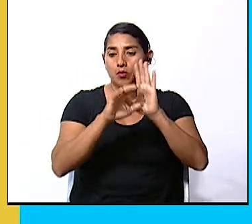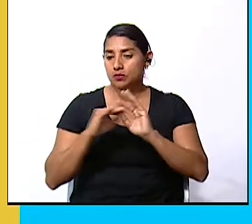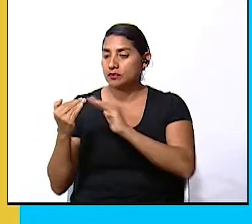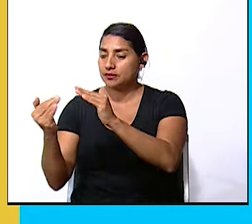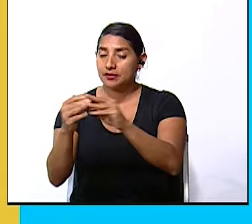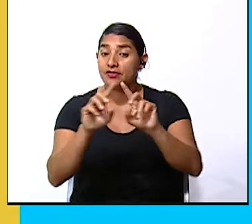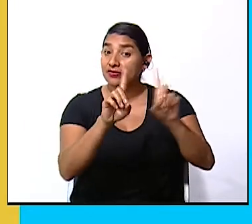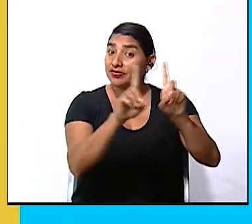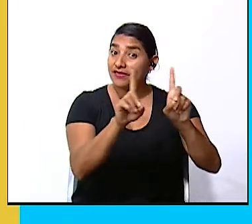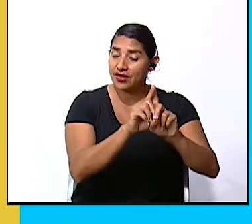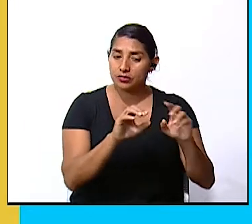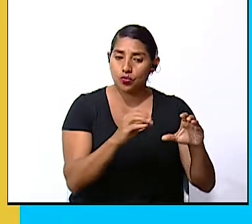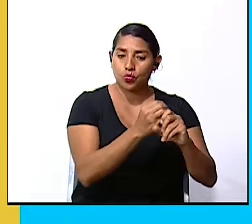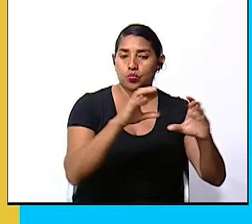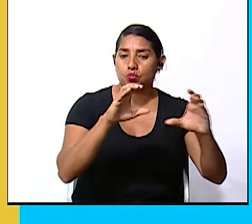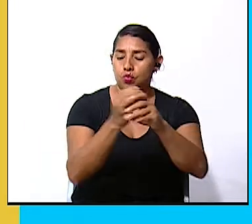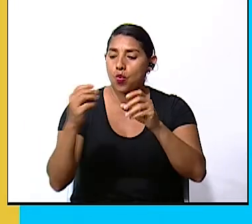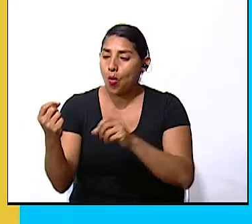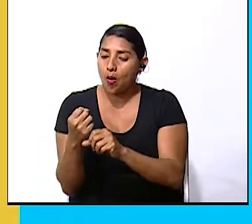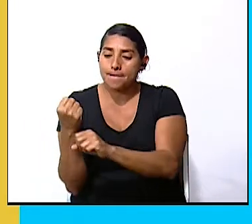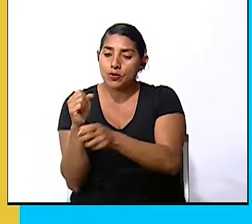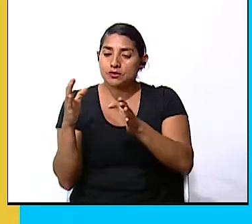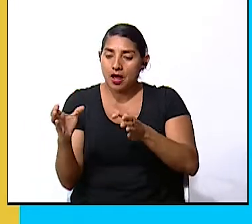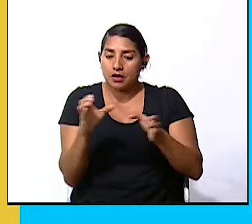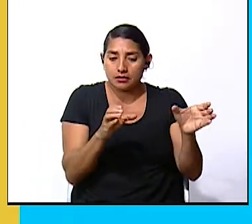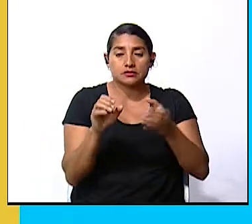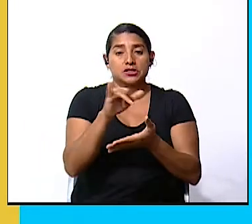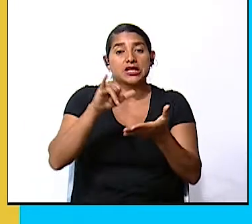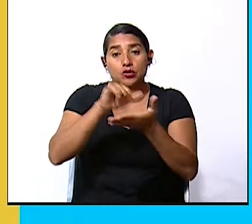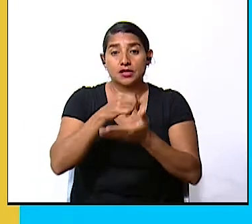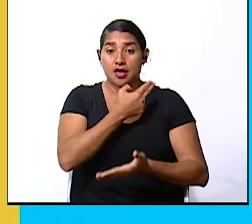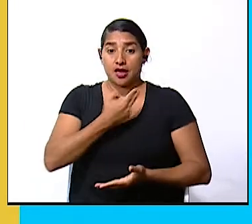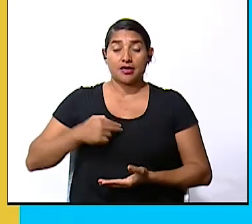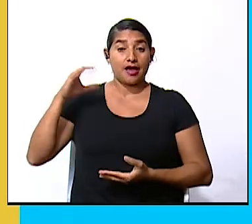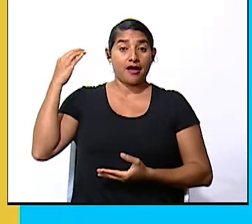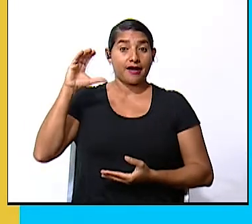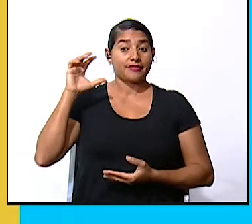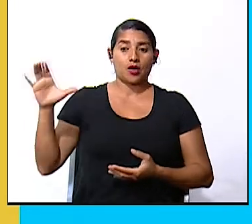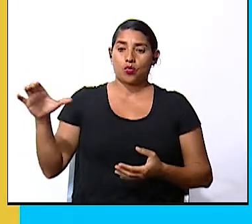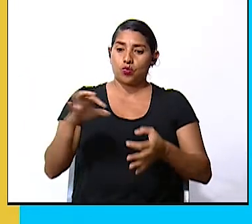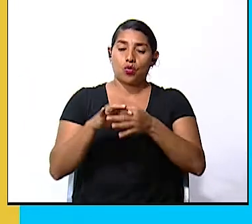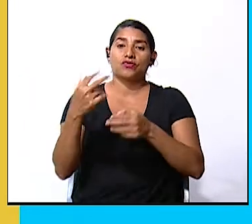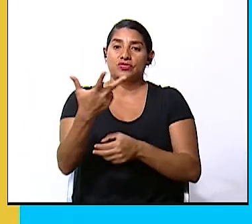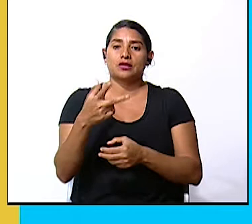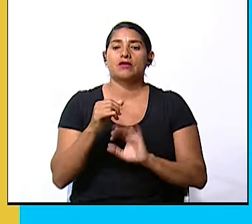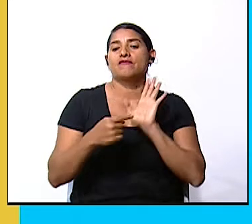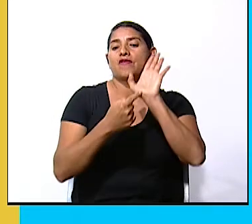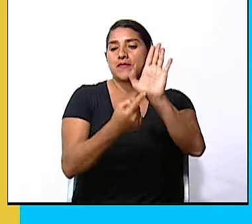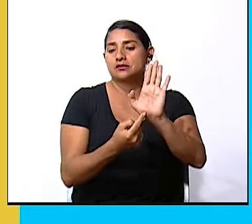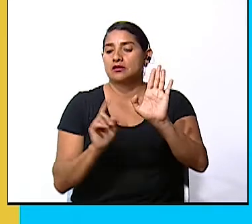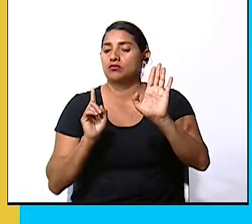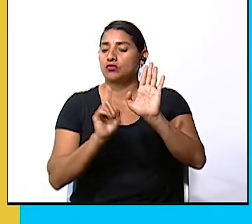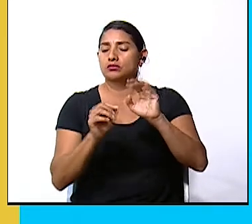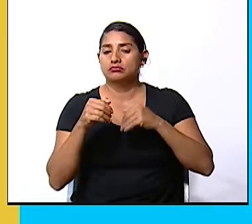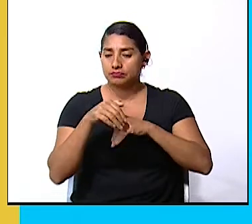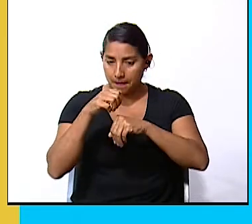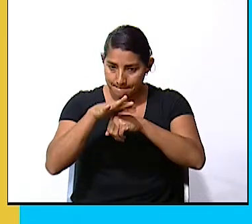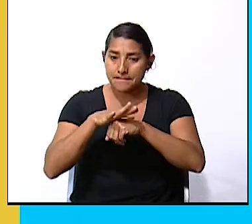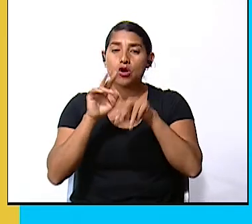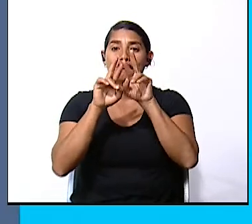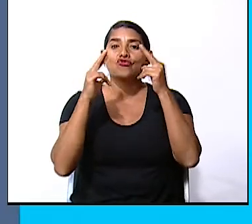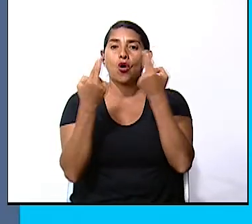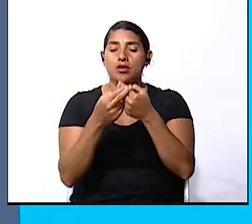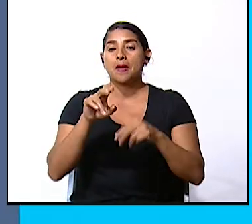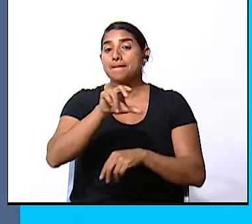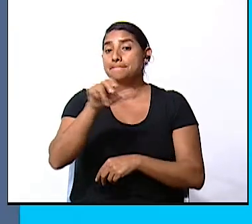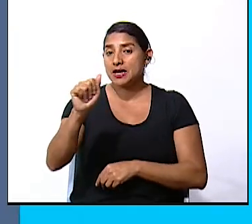a los diferentes ayuntamientos o municipios, San José, Heredia y Cartago, para que nombraran sus representantes y los enviaran a Cartago en el